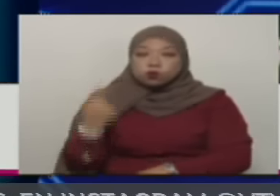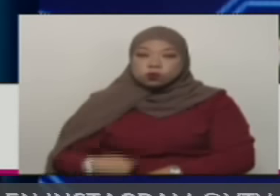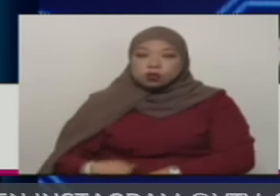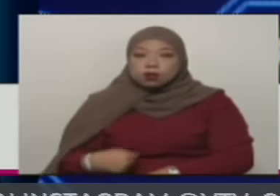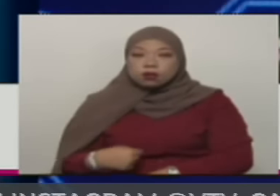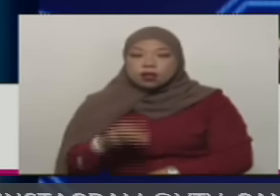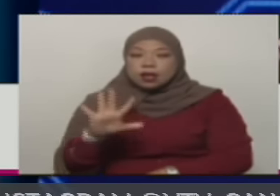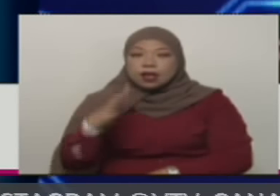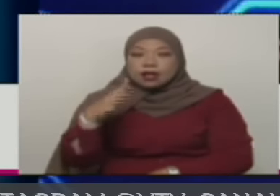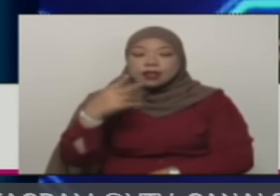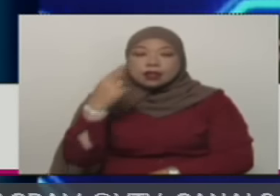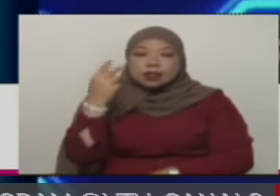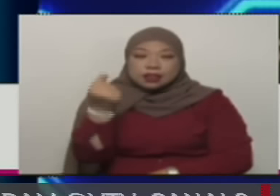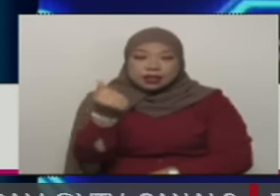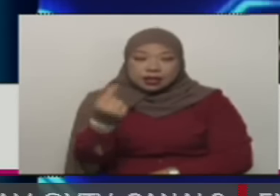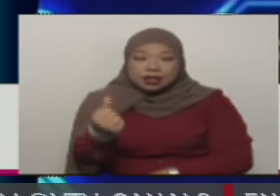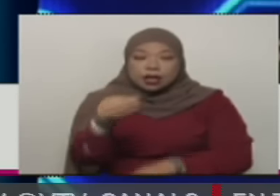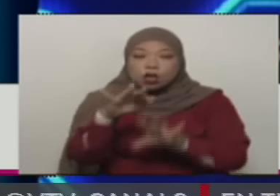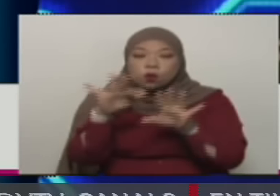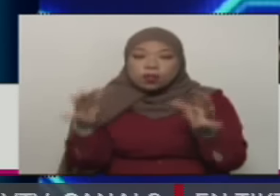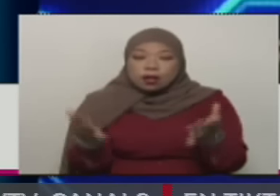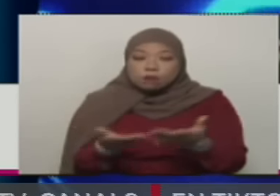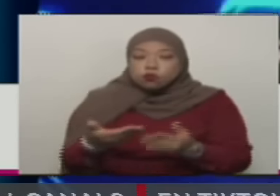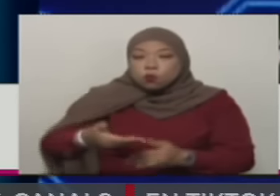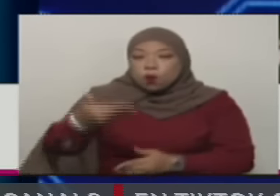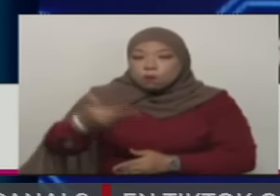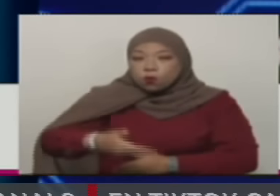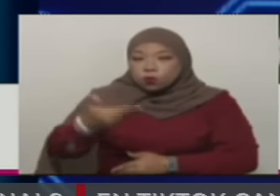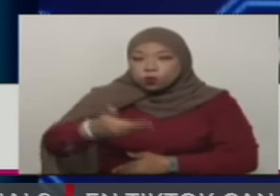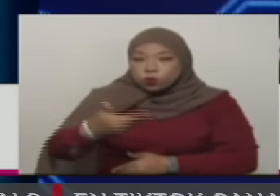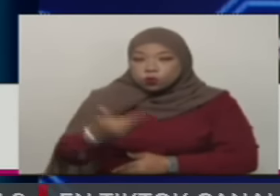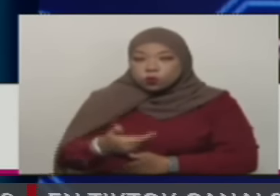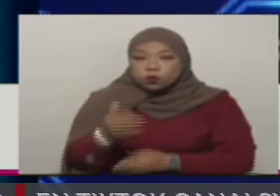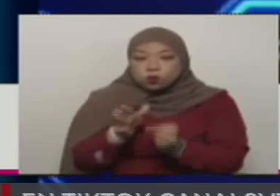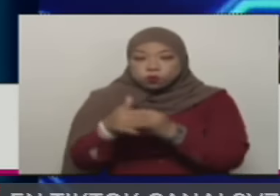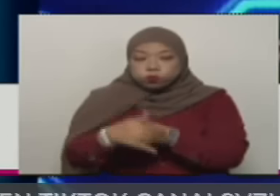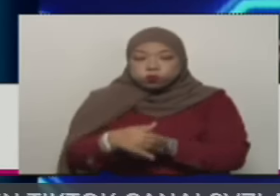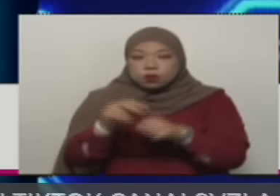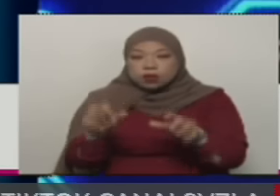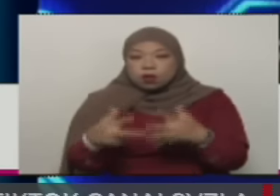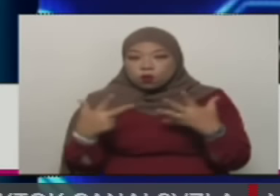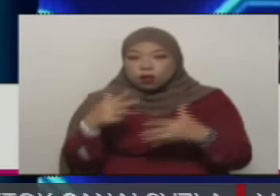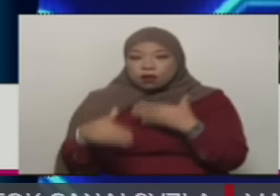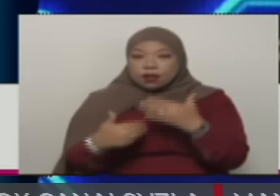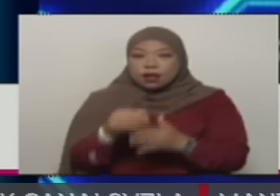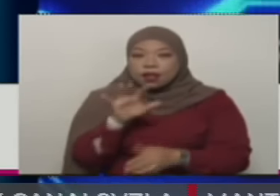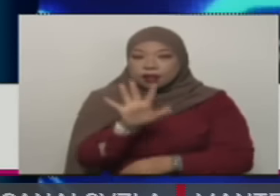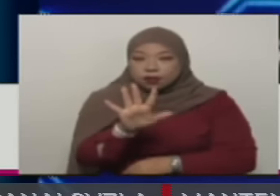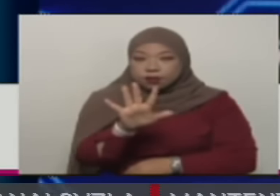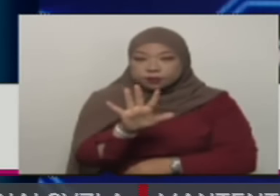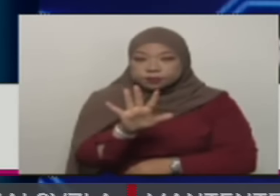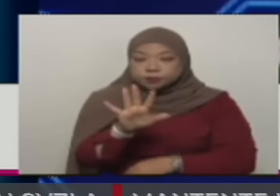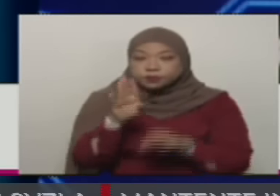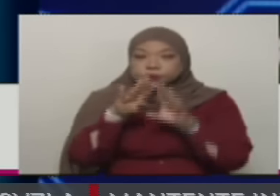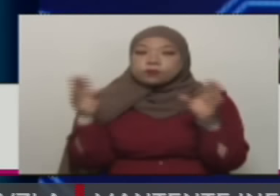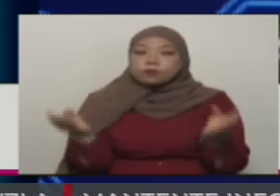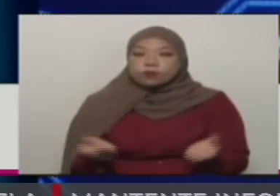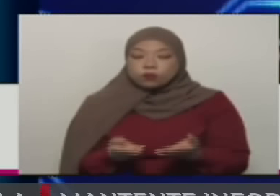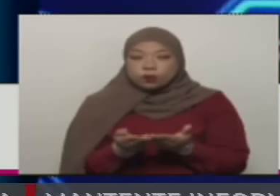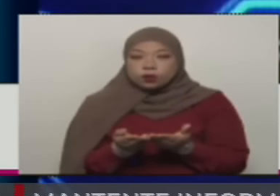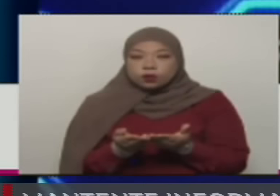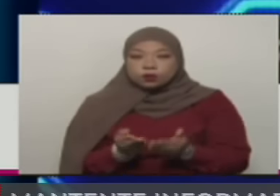quinta moneda del mundo. Pasaron de ser la octava moneda del mundo a la quinta. ¿Entiendes?